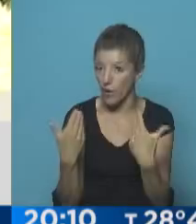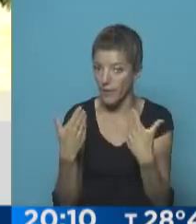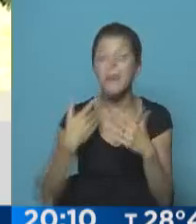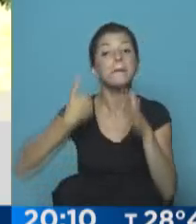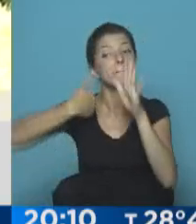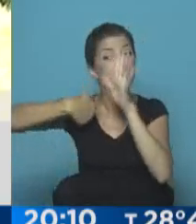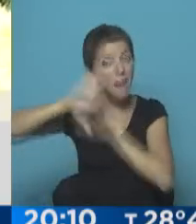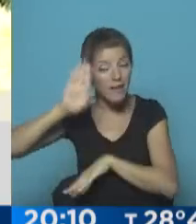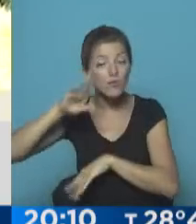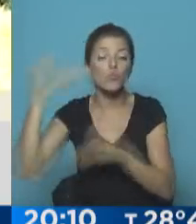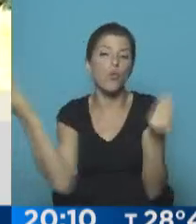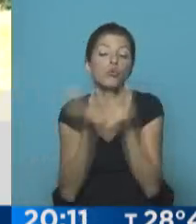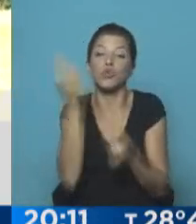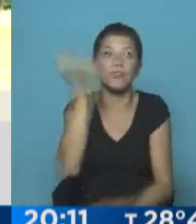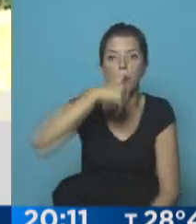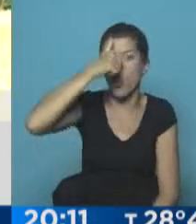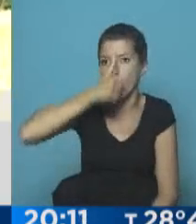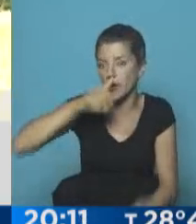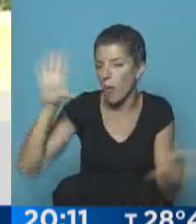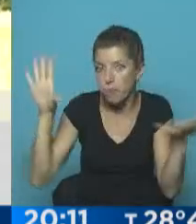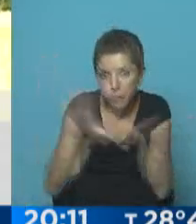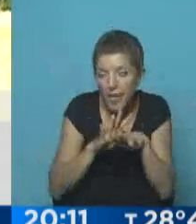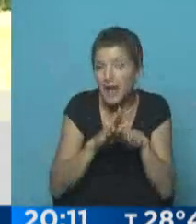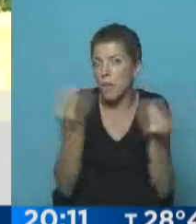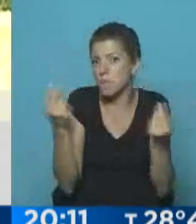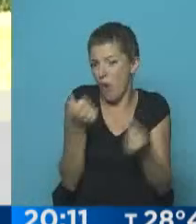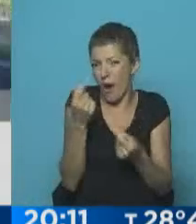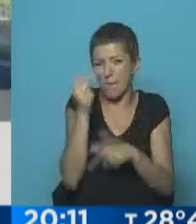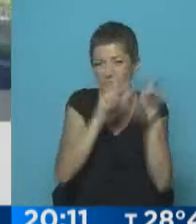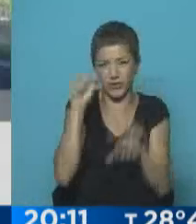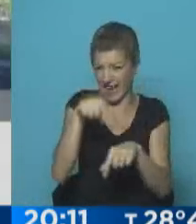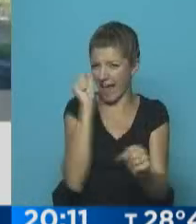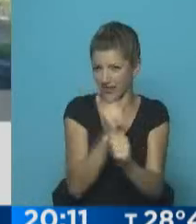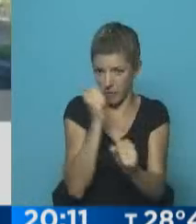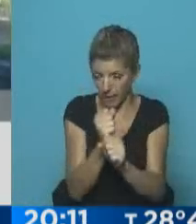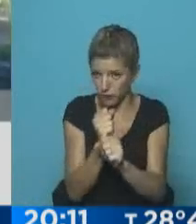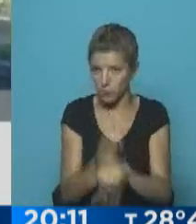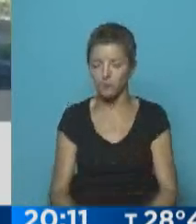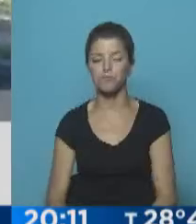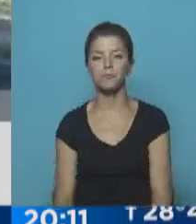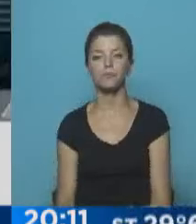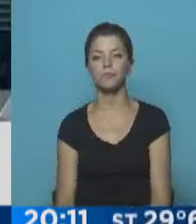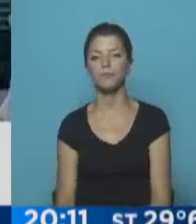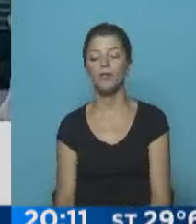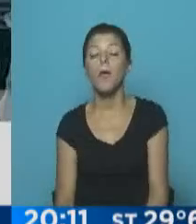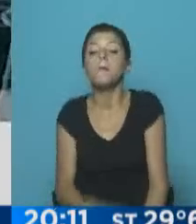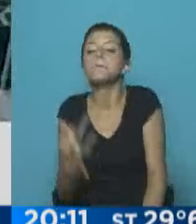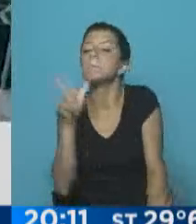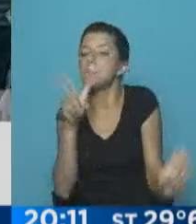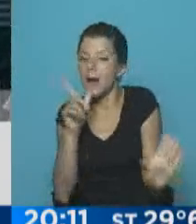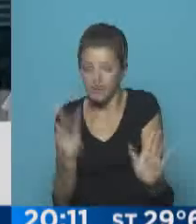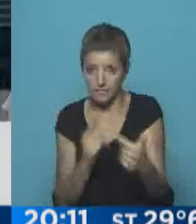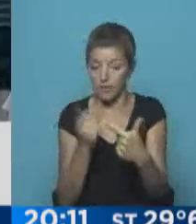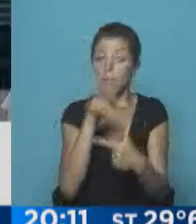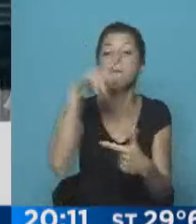durante un fin de semana cuando hay pocos trabajadores en los mismos. Ahí se supone que Martín